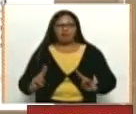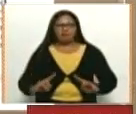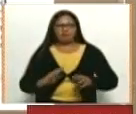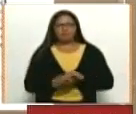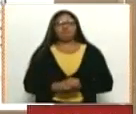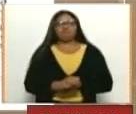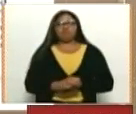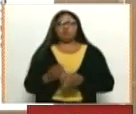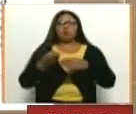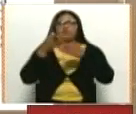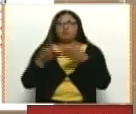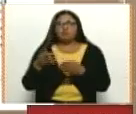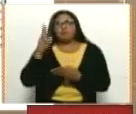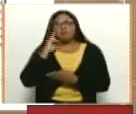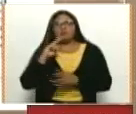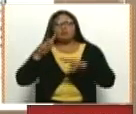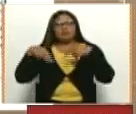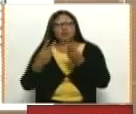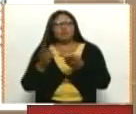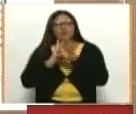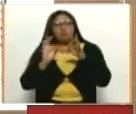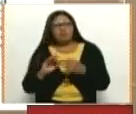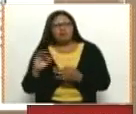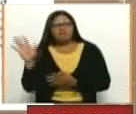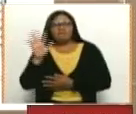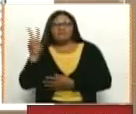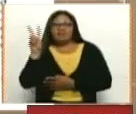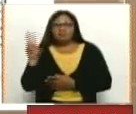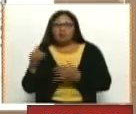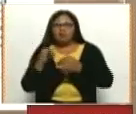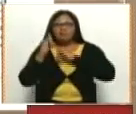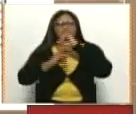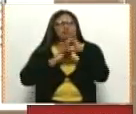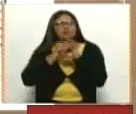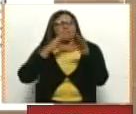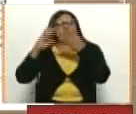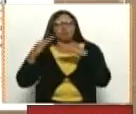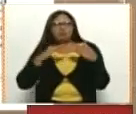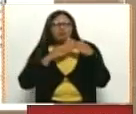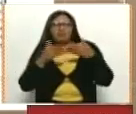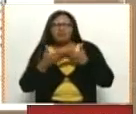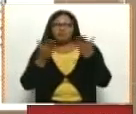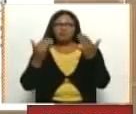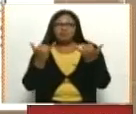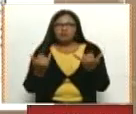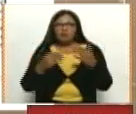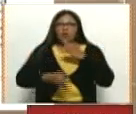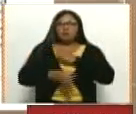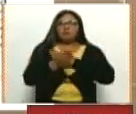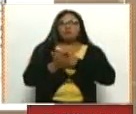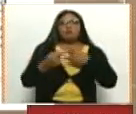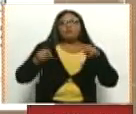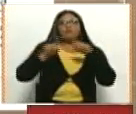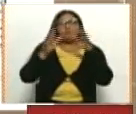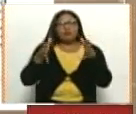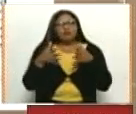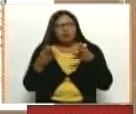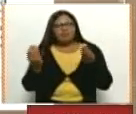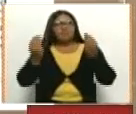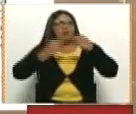gobierno bolivariano reitera al pueblo venezolano y a la comunidad internacional la disposición firme de avanzar en el logro de